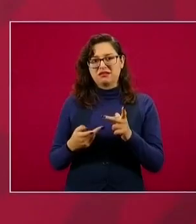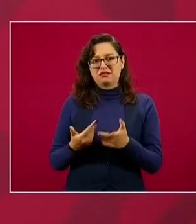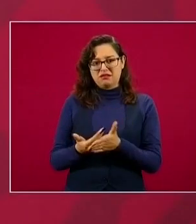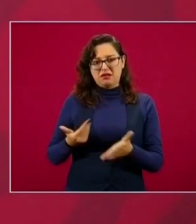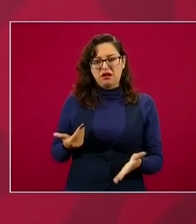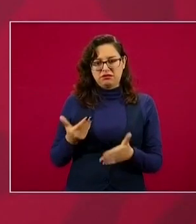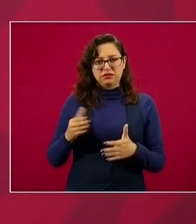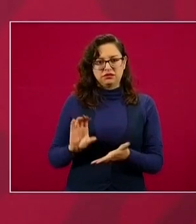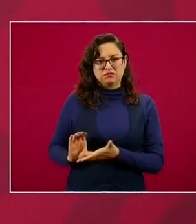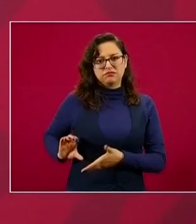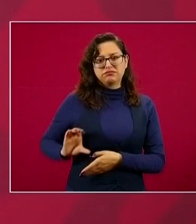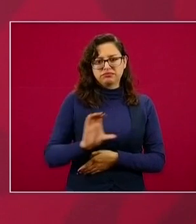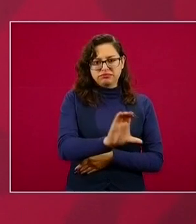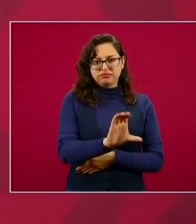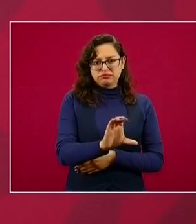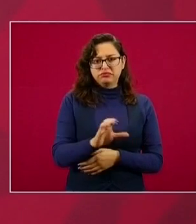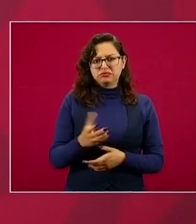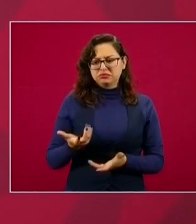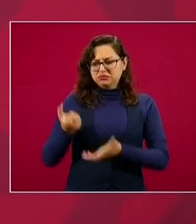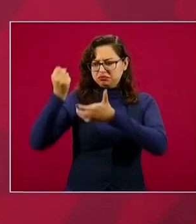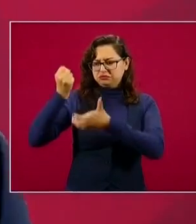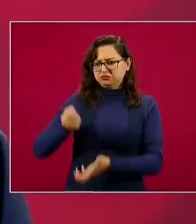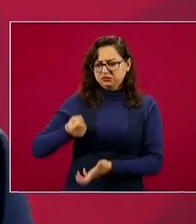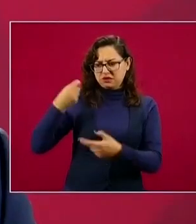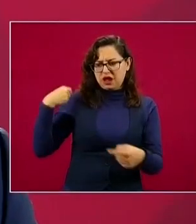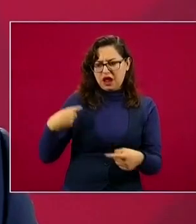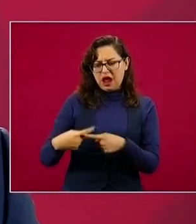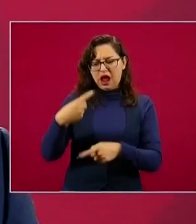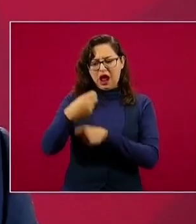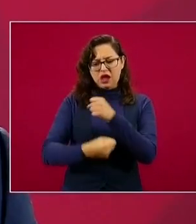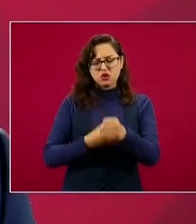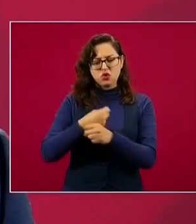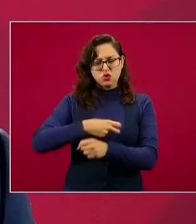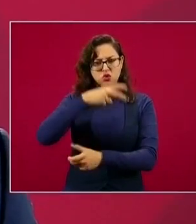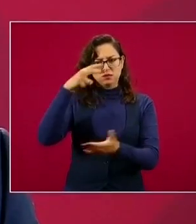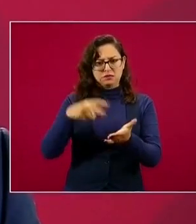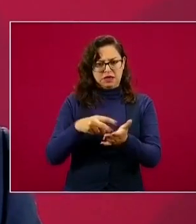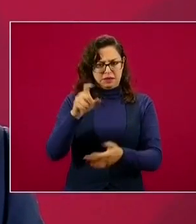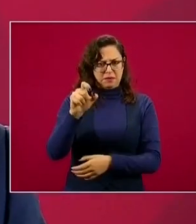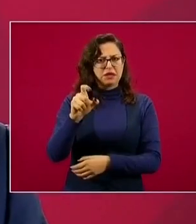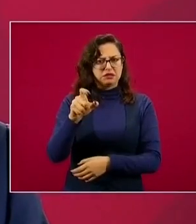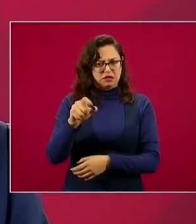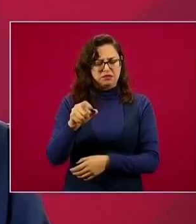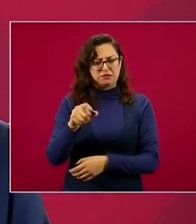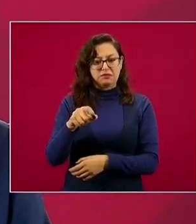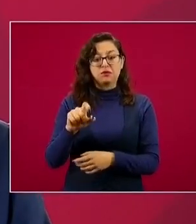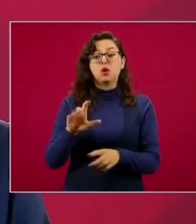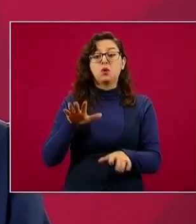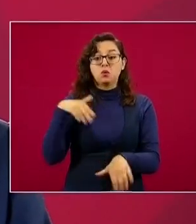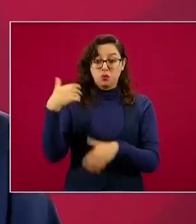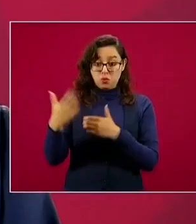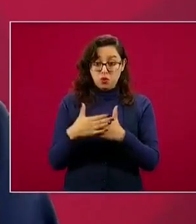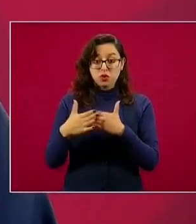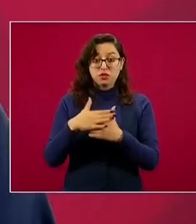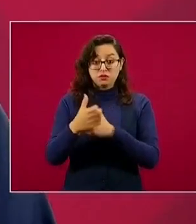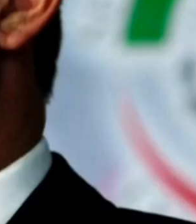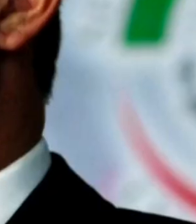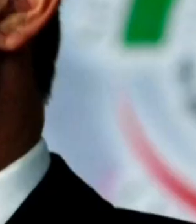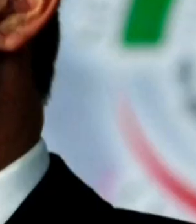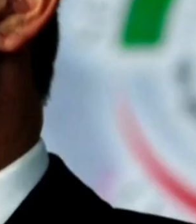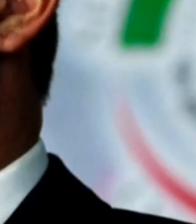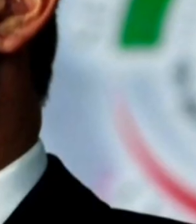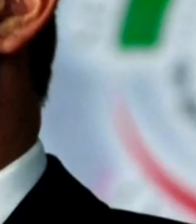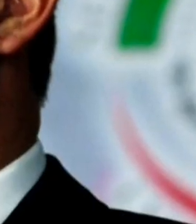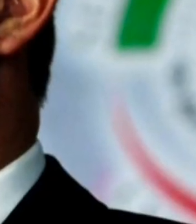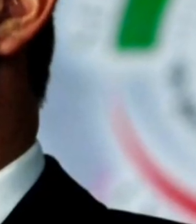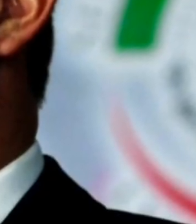efecto. Detalló que todavía, además, todavía se deben seis millones de dólares. Y aunque no reveló el nombre